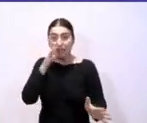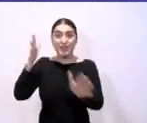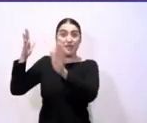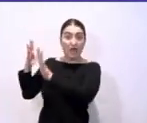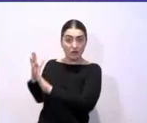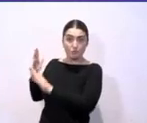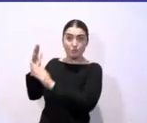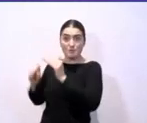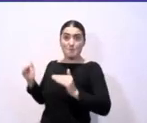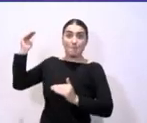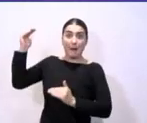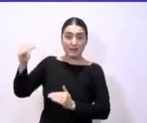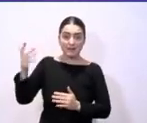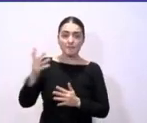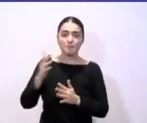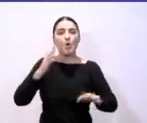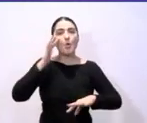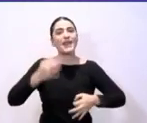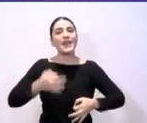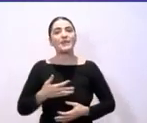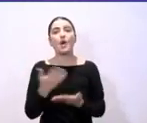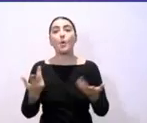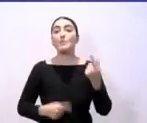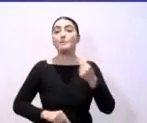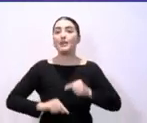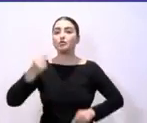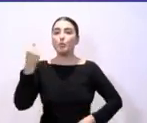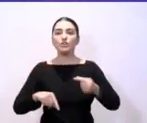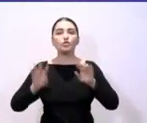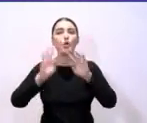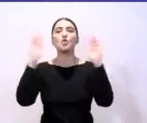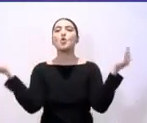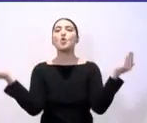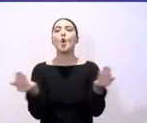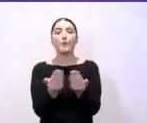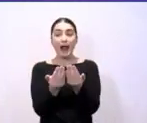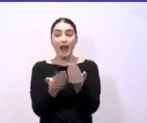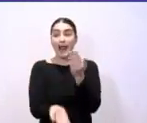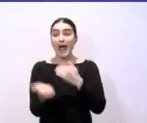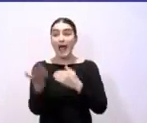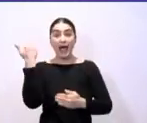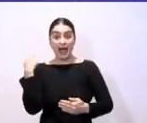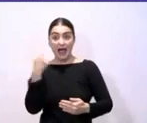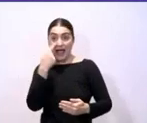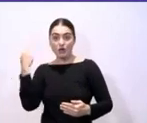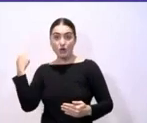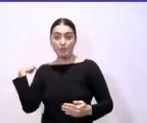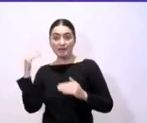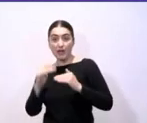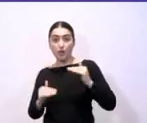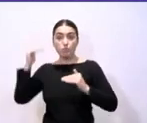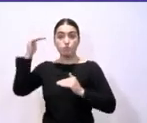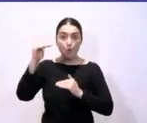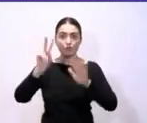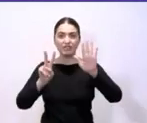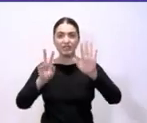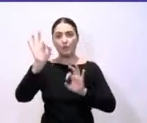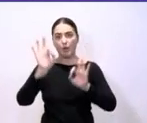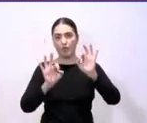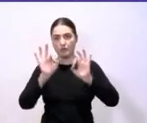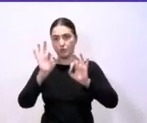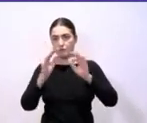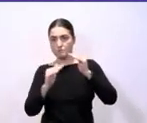mucho más. Y la realidad es que tenemos un presupuesto global que sube con respecto al año pasado el 7% del presupuesto.